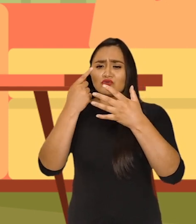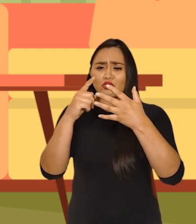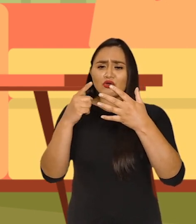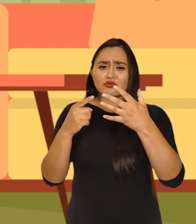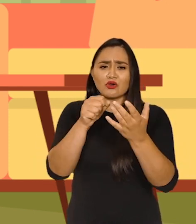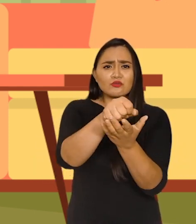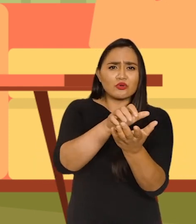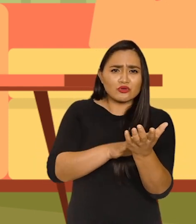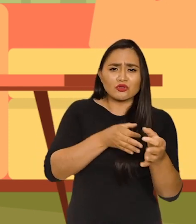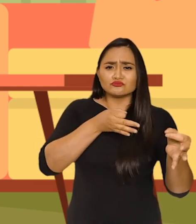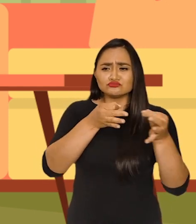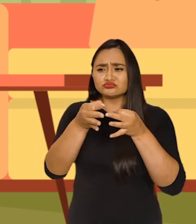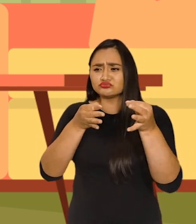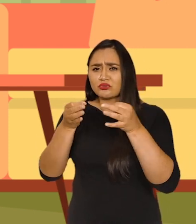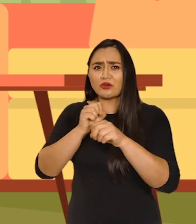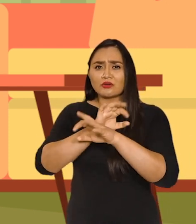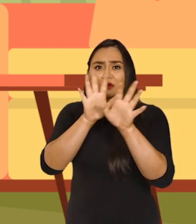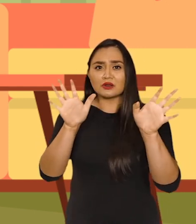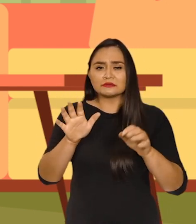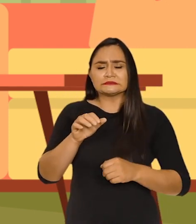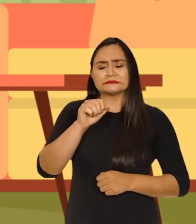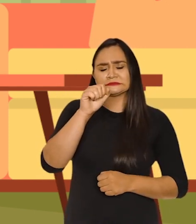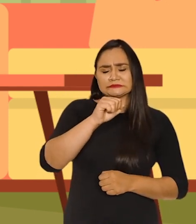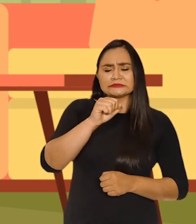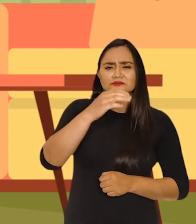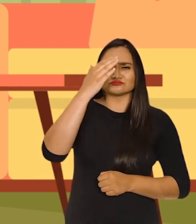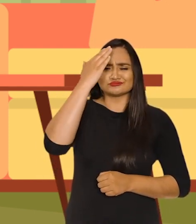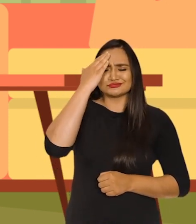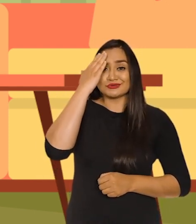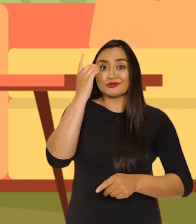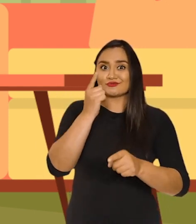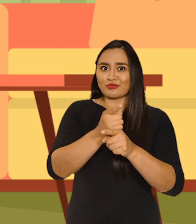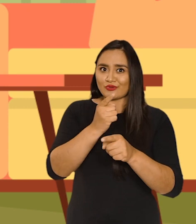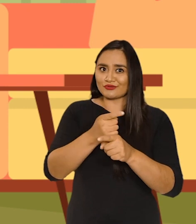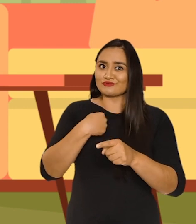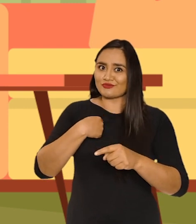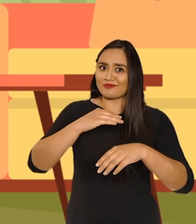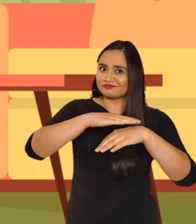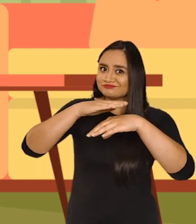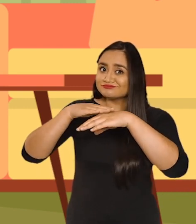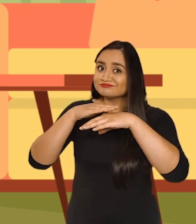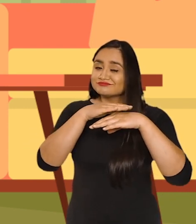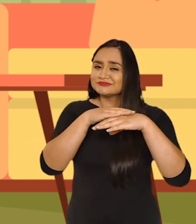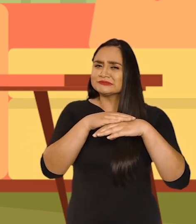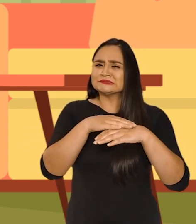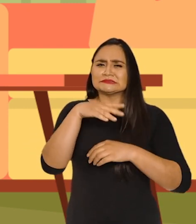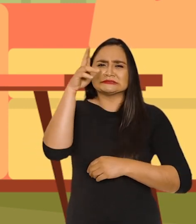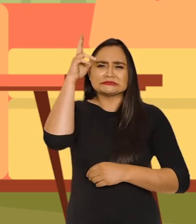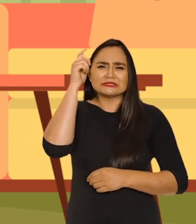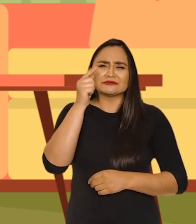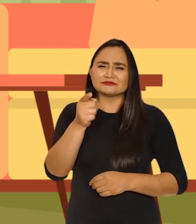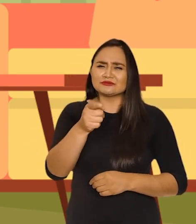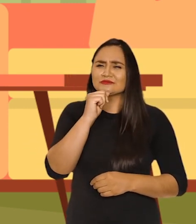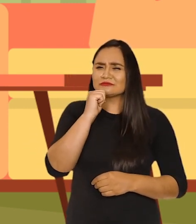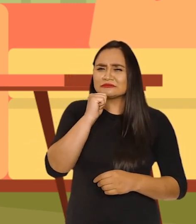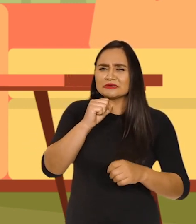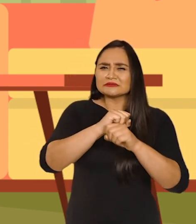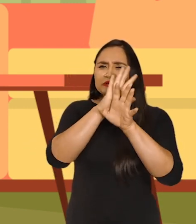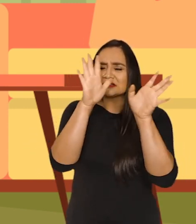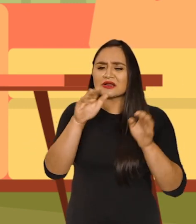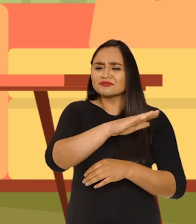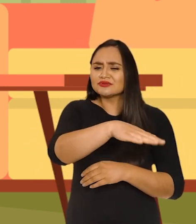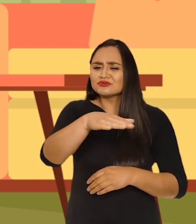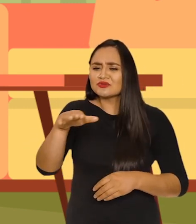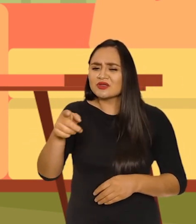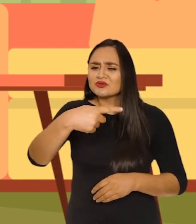que deben hacer en sus proyectos. Sí, lo sé. Por eso mismo te hice el comentario. Me parece que todavía no estás muy clara en los